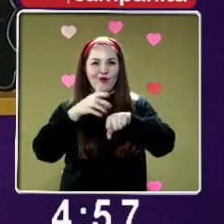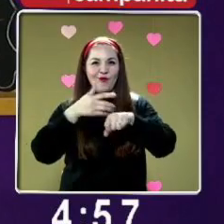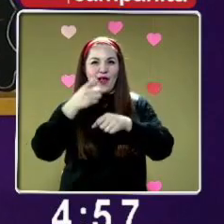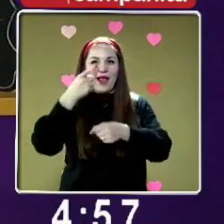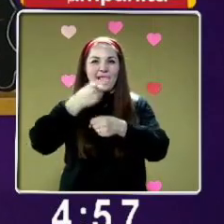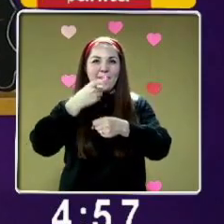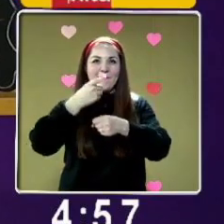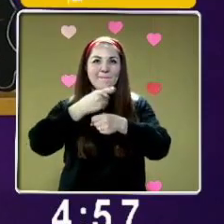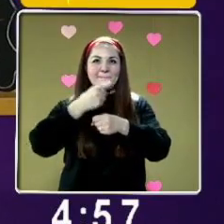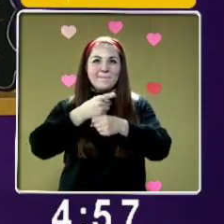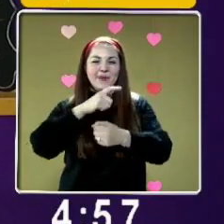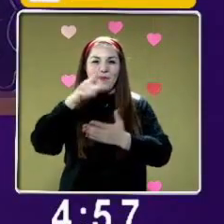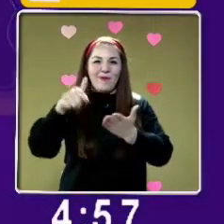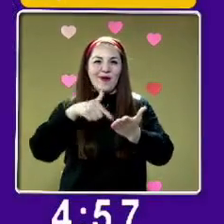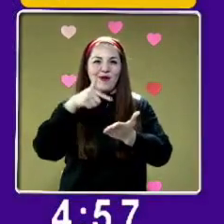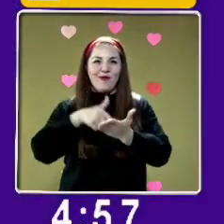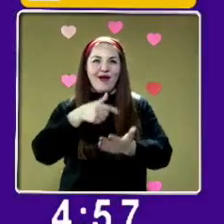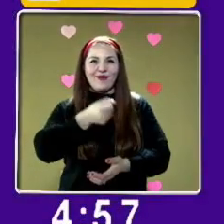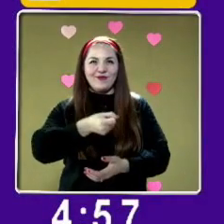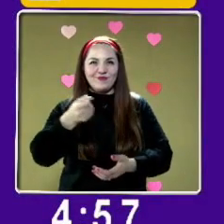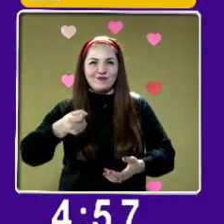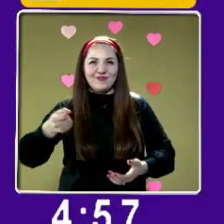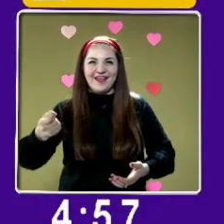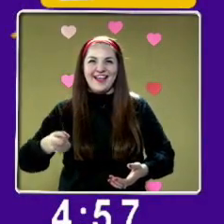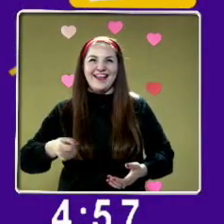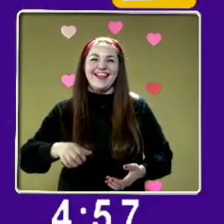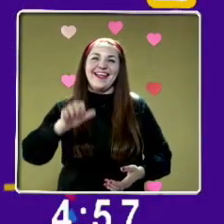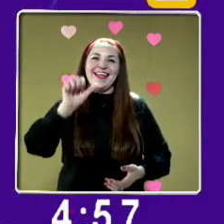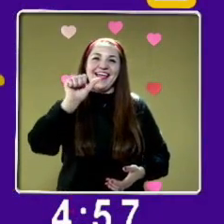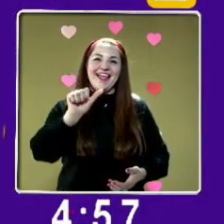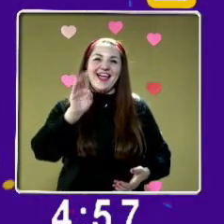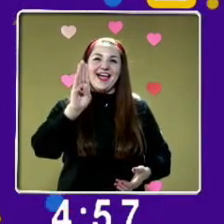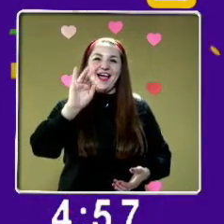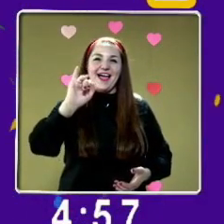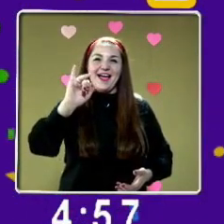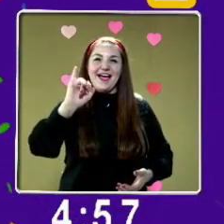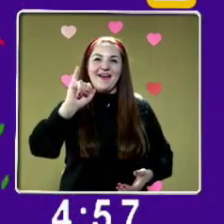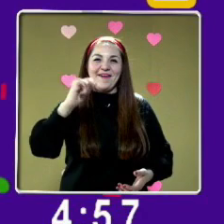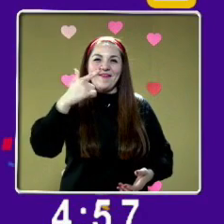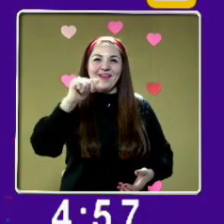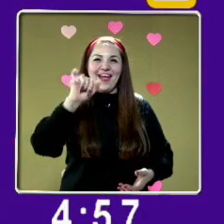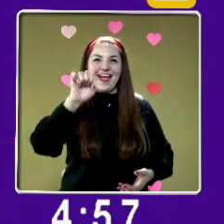primer lugar, que le enviamos un saludo y un abrazote. ¡Abigail! ¡Abigail! ¡Bravo! ¡Bravo!